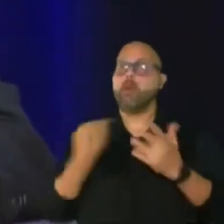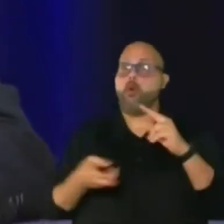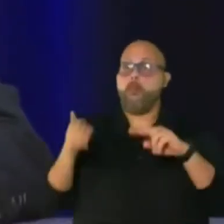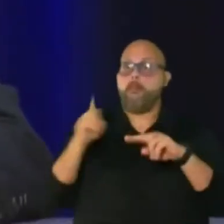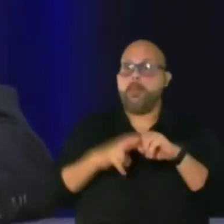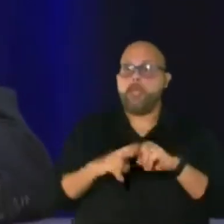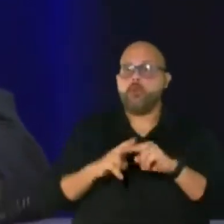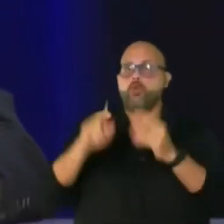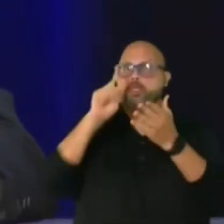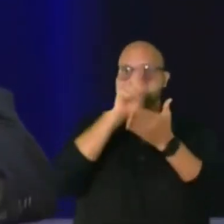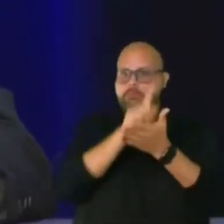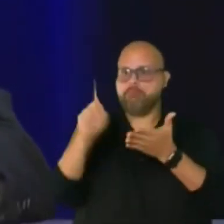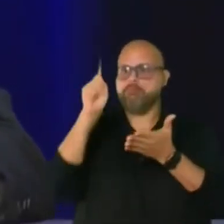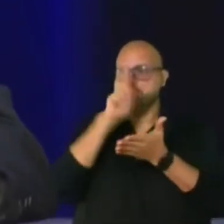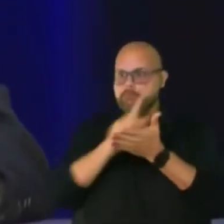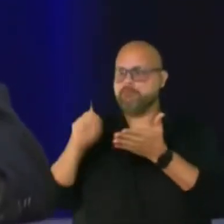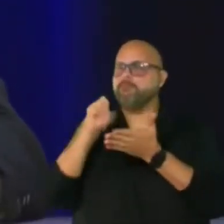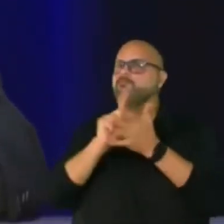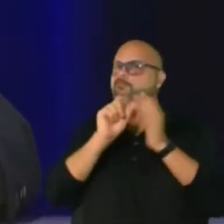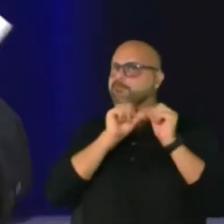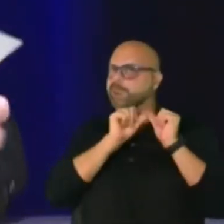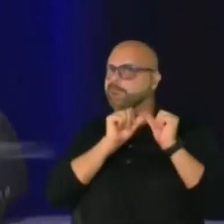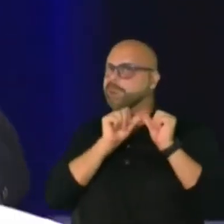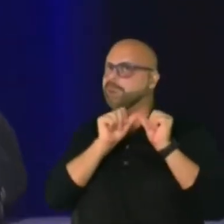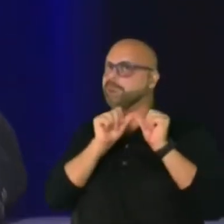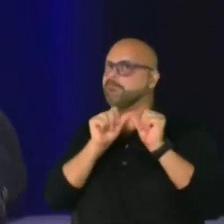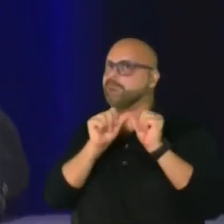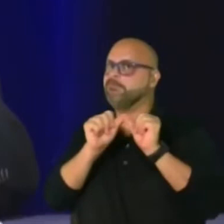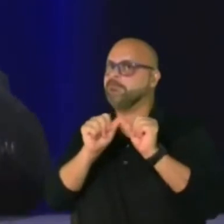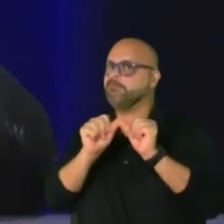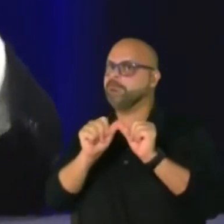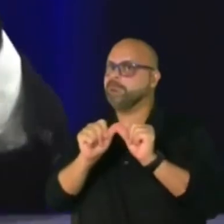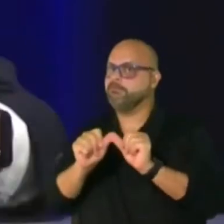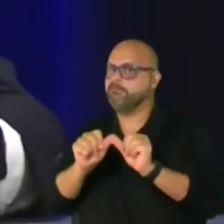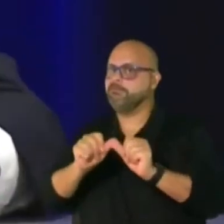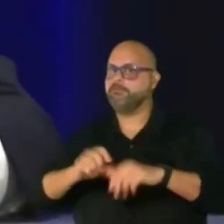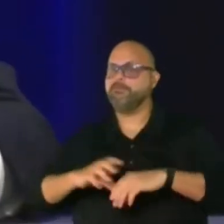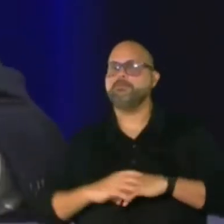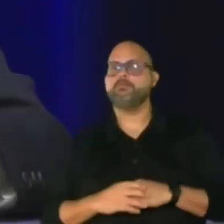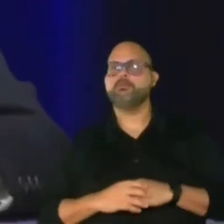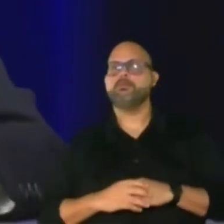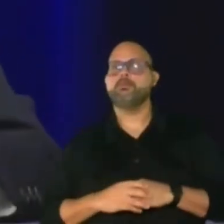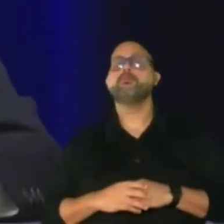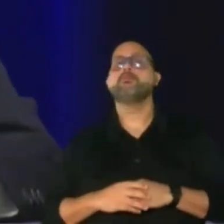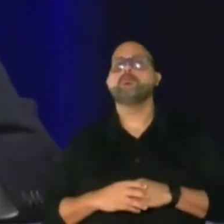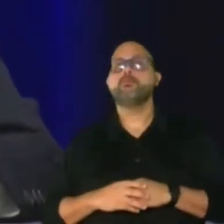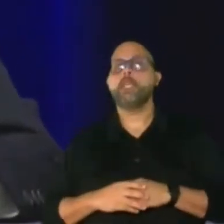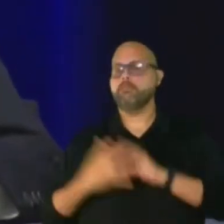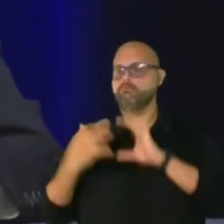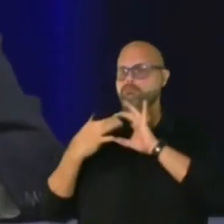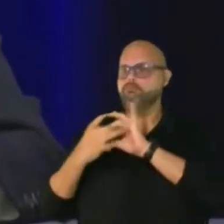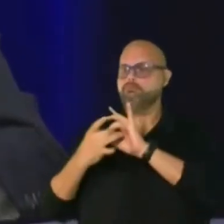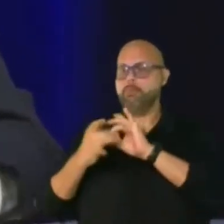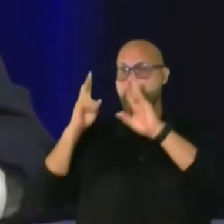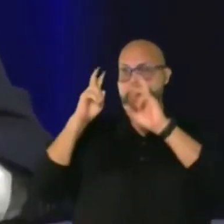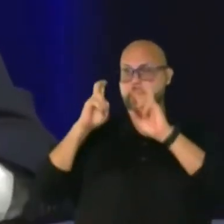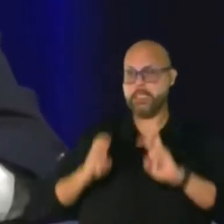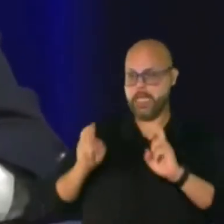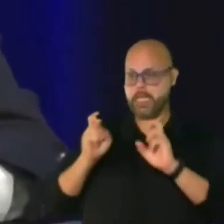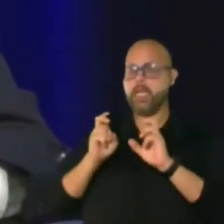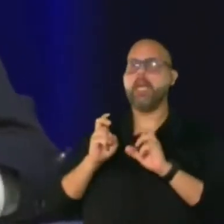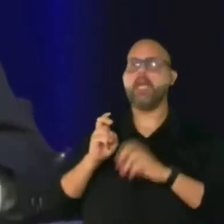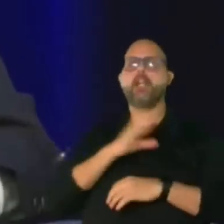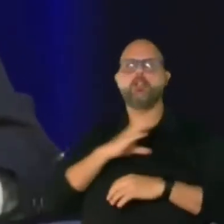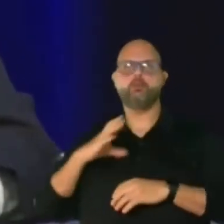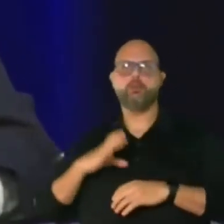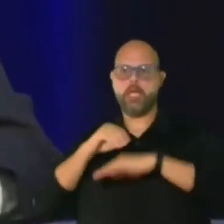semanal sostenido. Y basado en este análisis, el Comité Médico Asesor empezó a